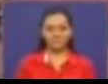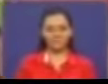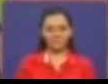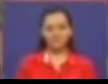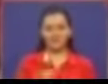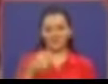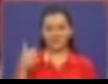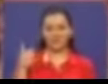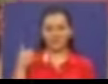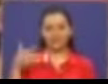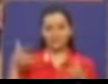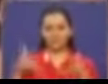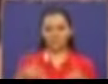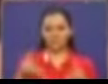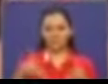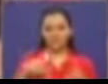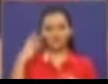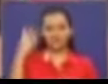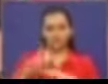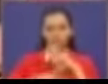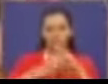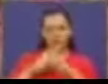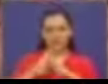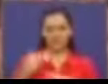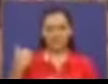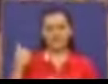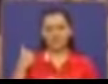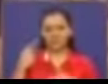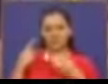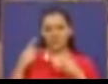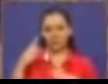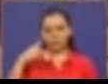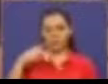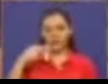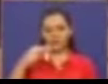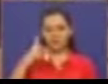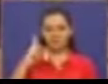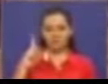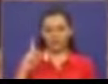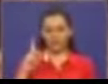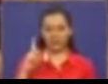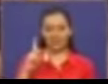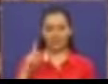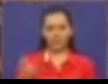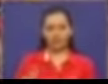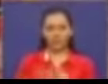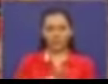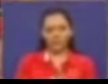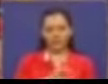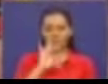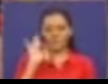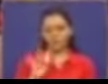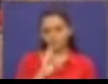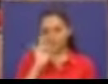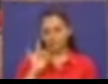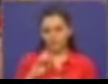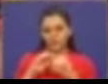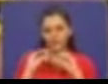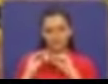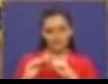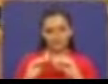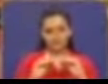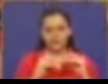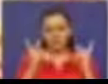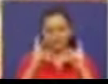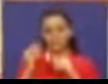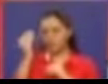profesores de nivel mundial, todos con PhD, tiempo completo. ¿Cuántas nacionalidades, no? si alguien me informa, alguien está Andrés Arauz por